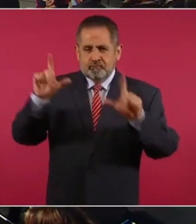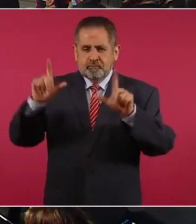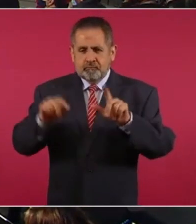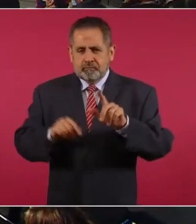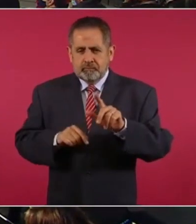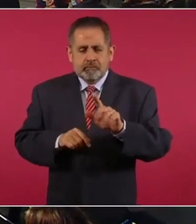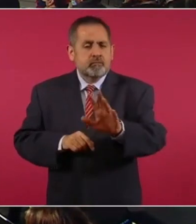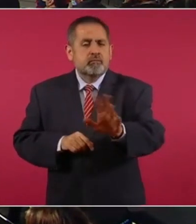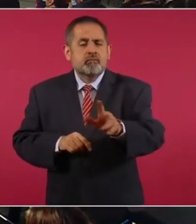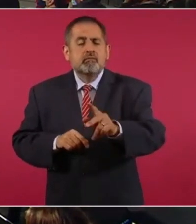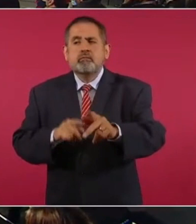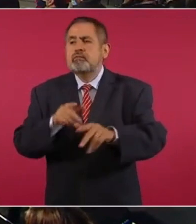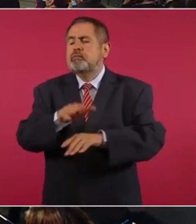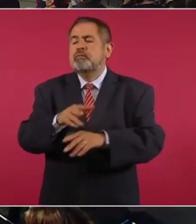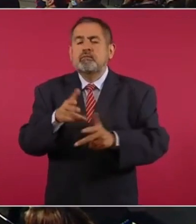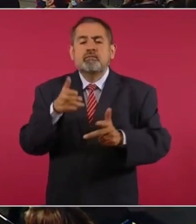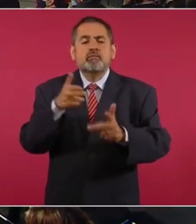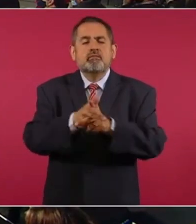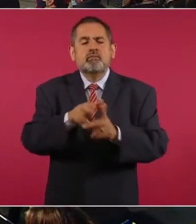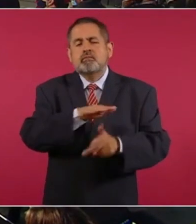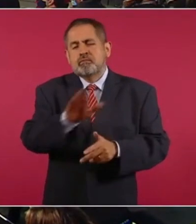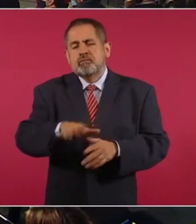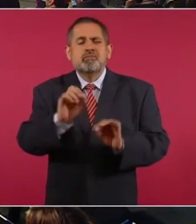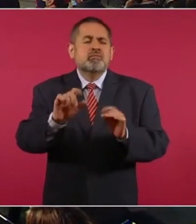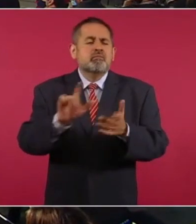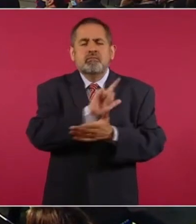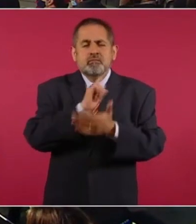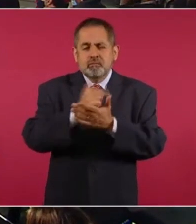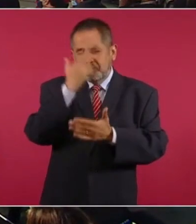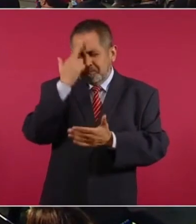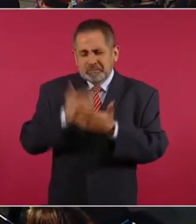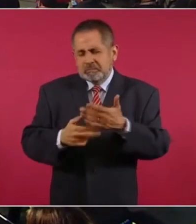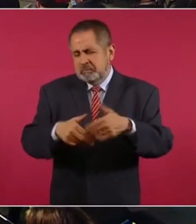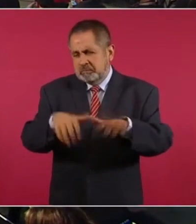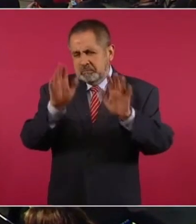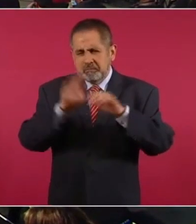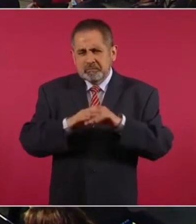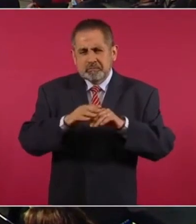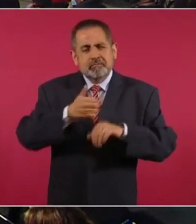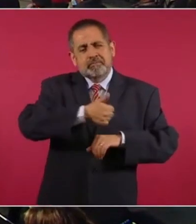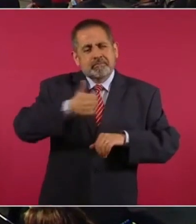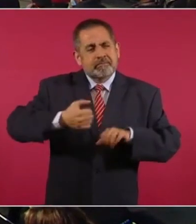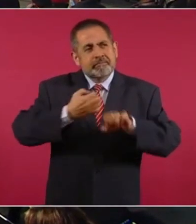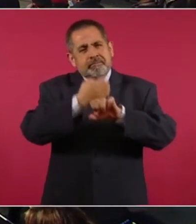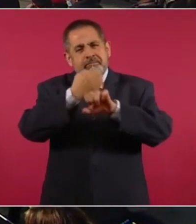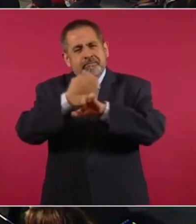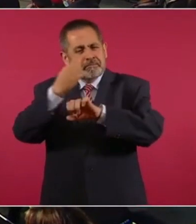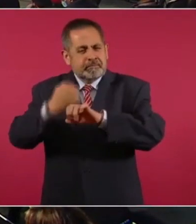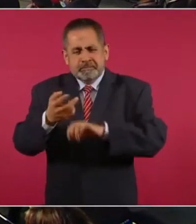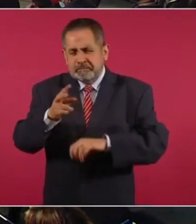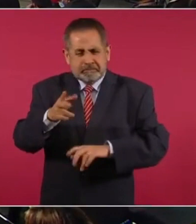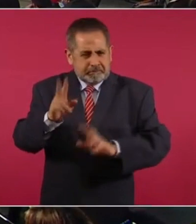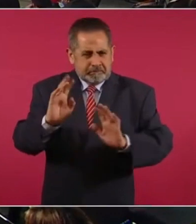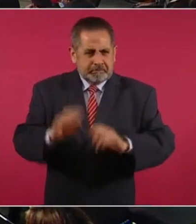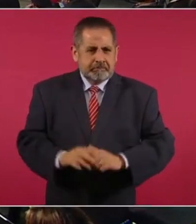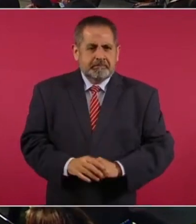No, homicidios o delitos o por estado.